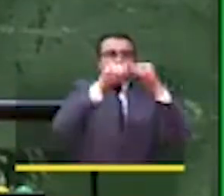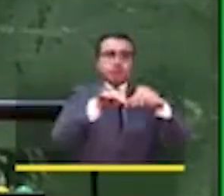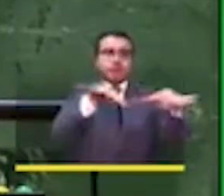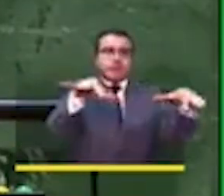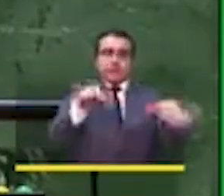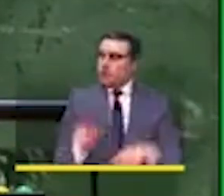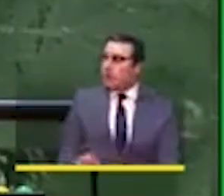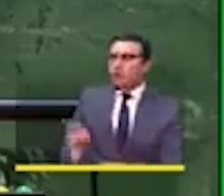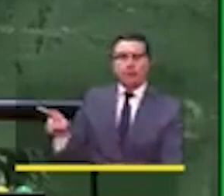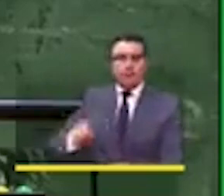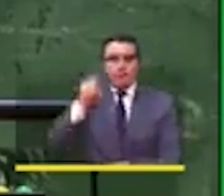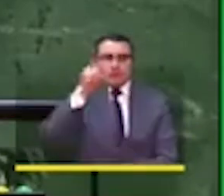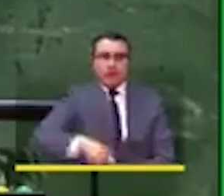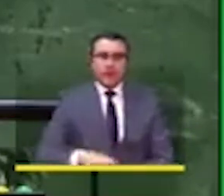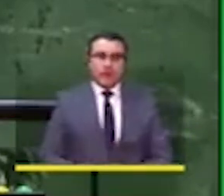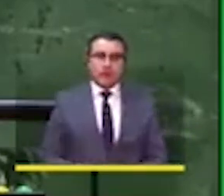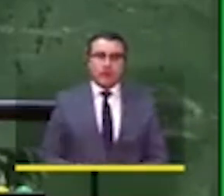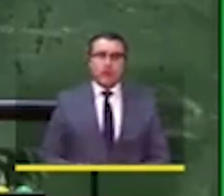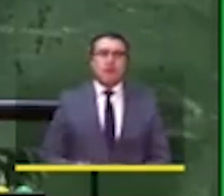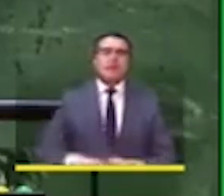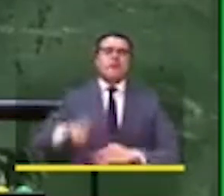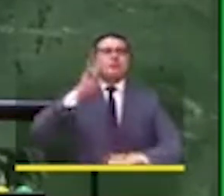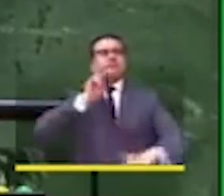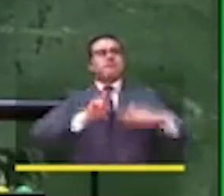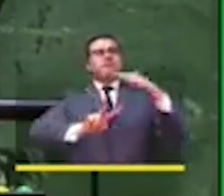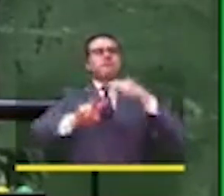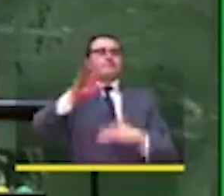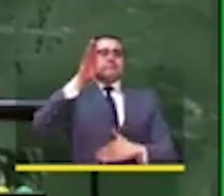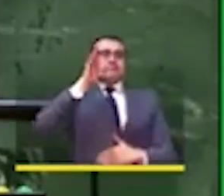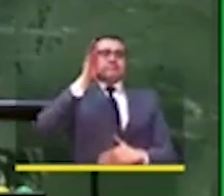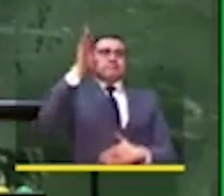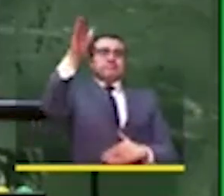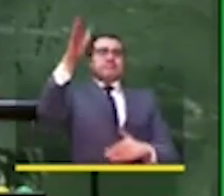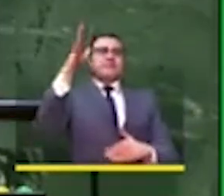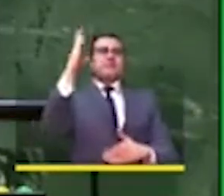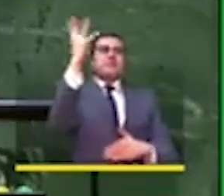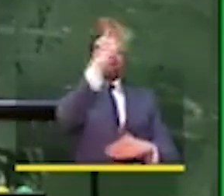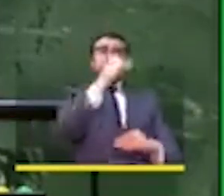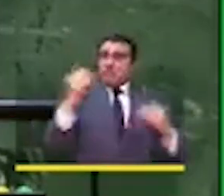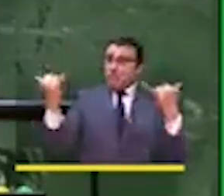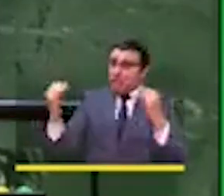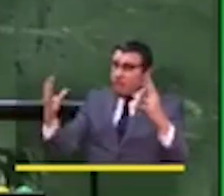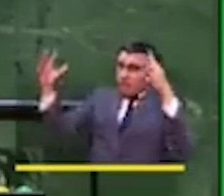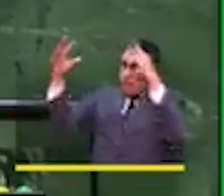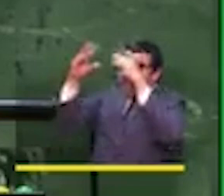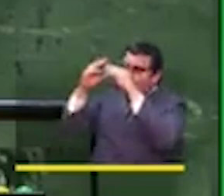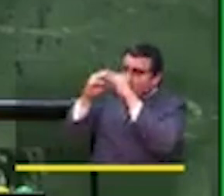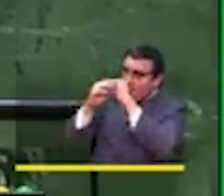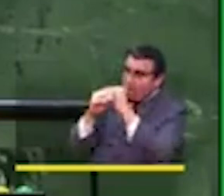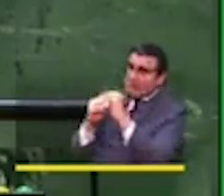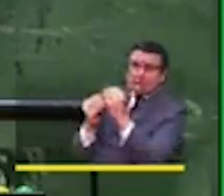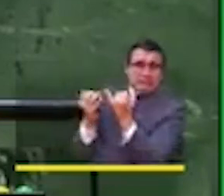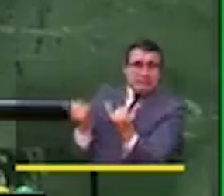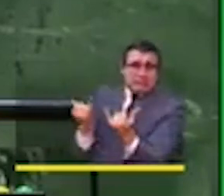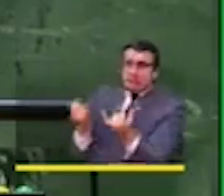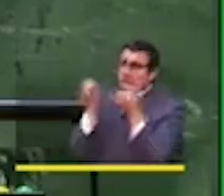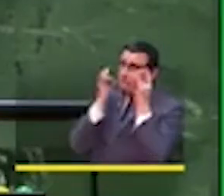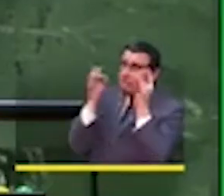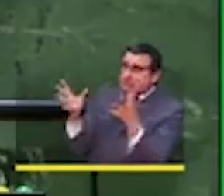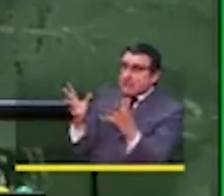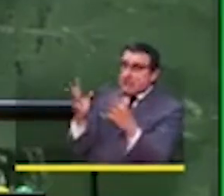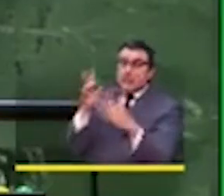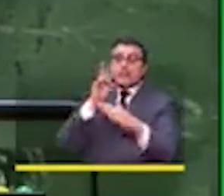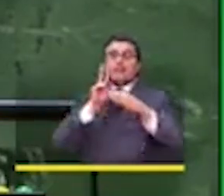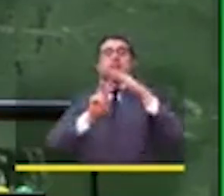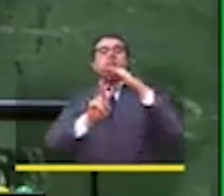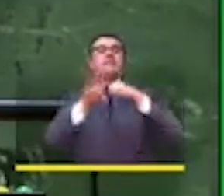ideas. Qué bonito horizonte en medio de la tempestad y las oscuridades del hoy,